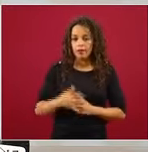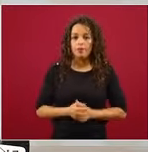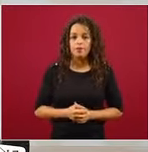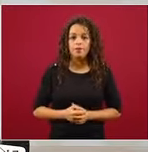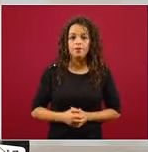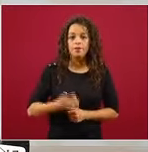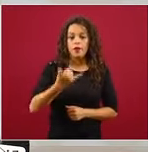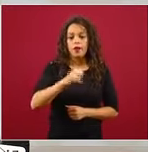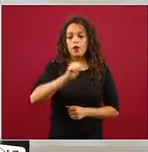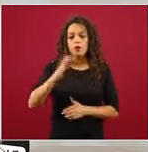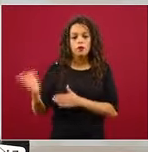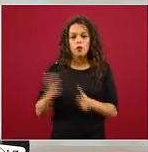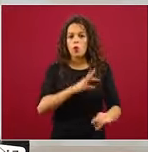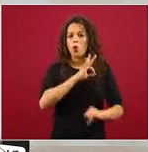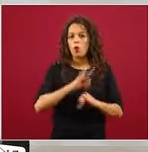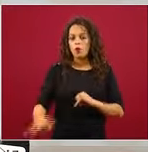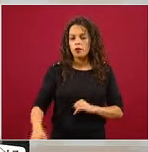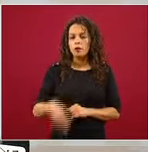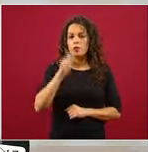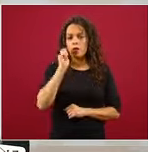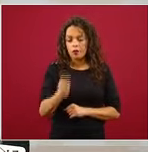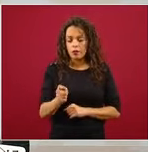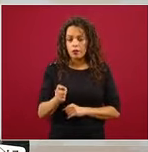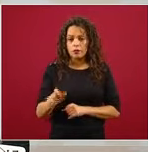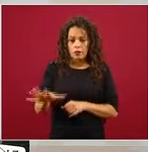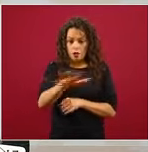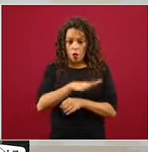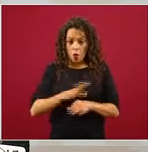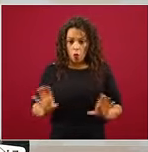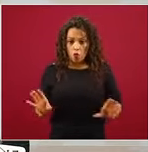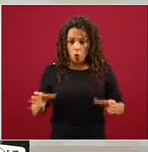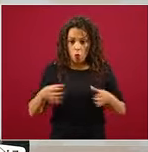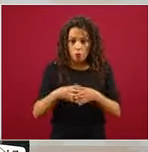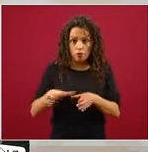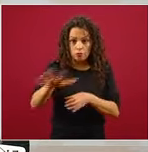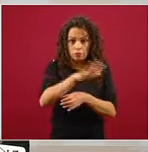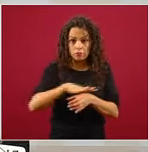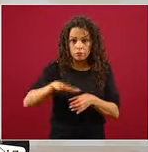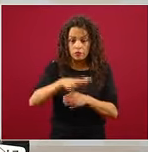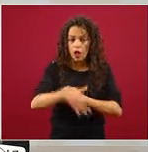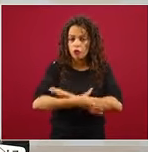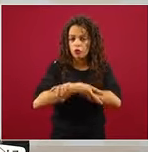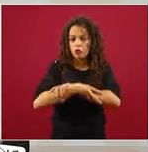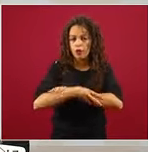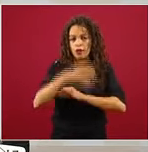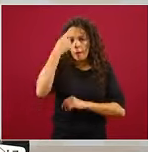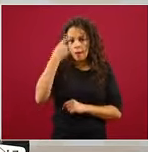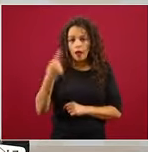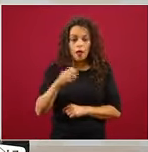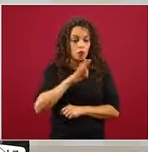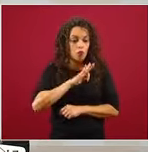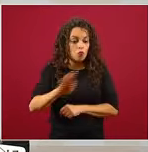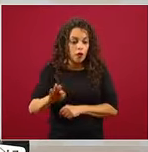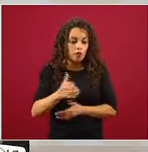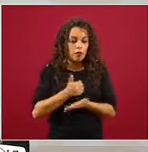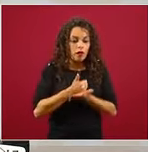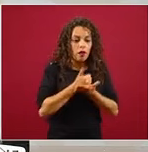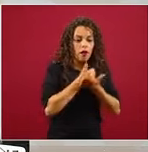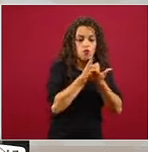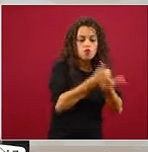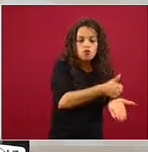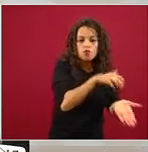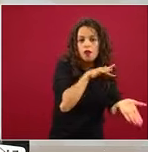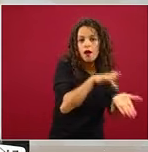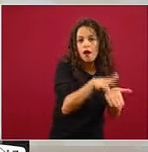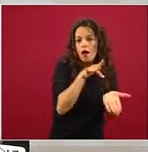de solidaridad comunitaria, para que se pueda auxiliar a las personas en necesidad. Una de las cosas que